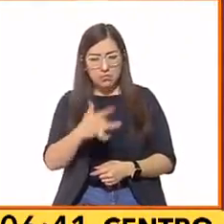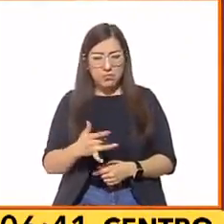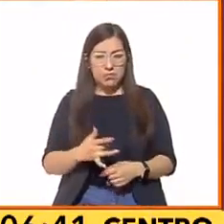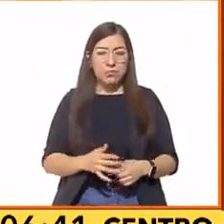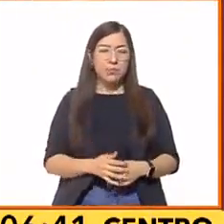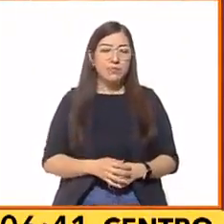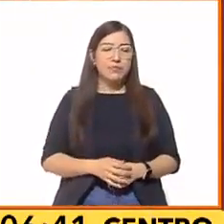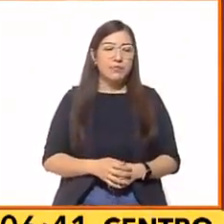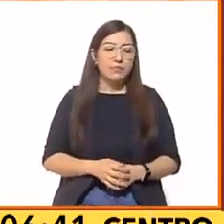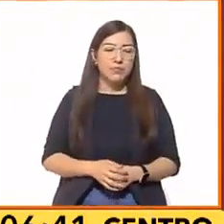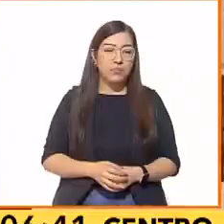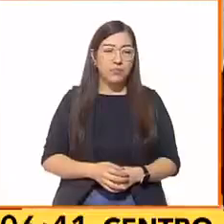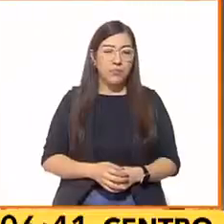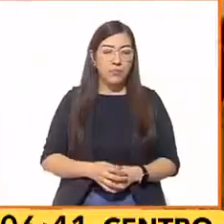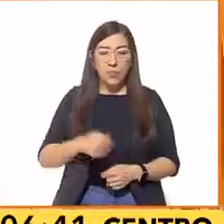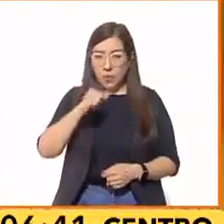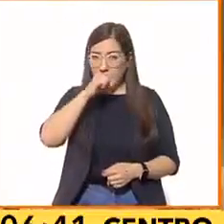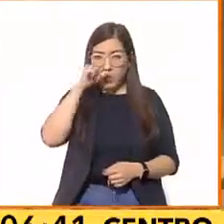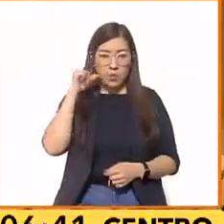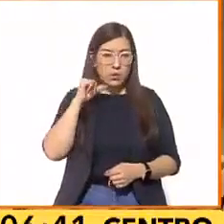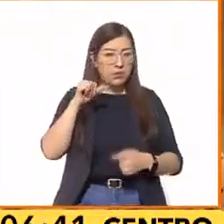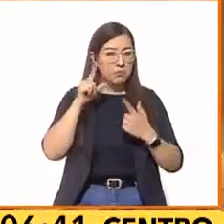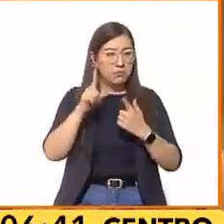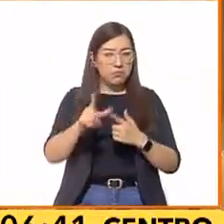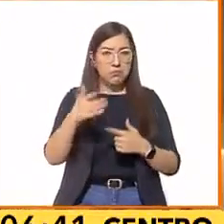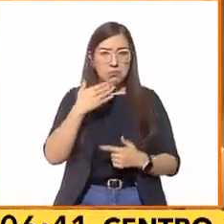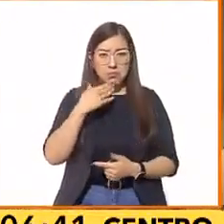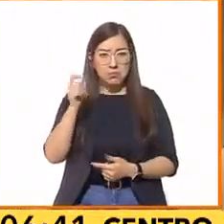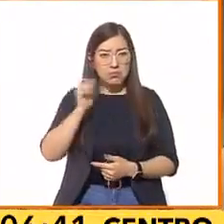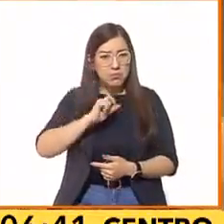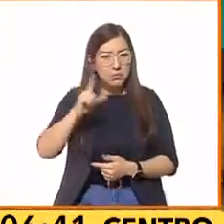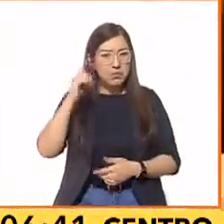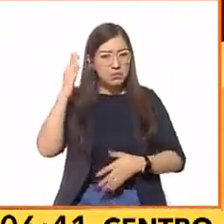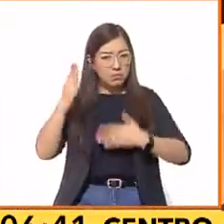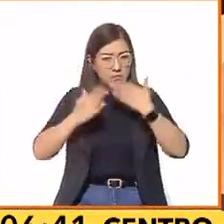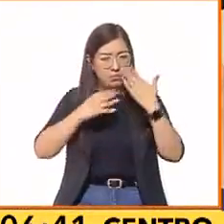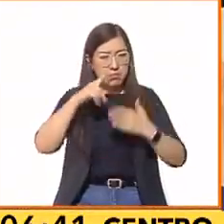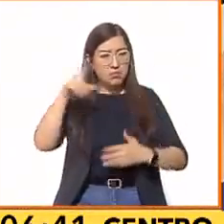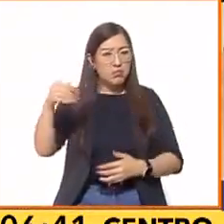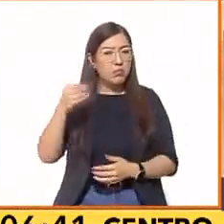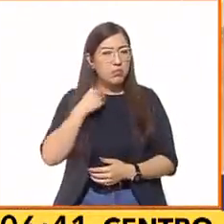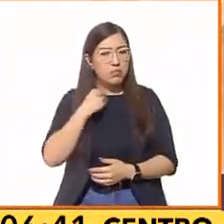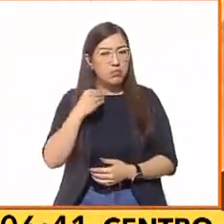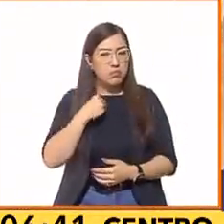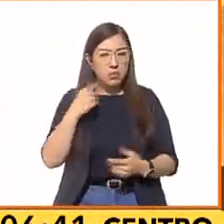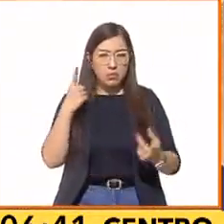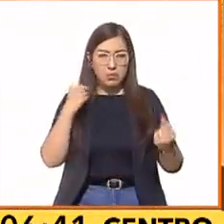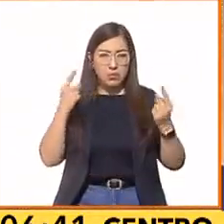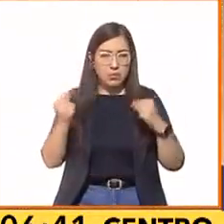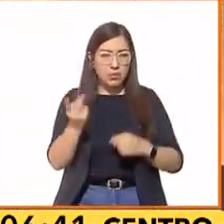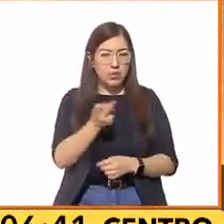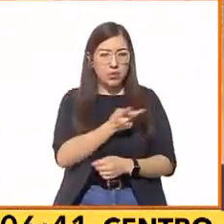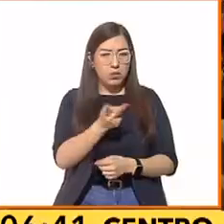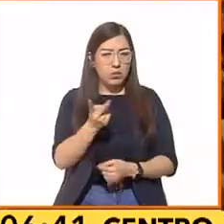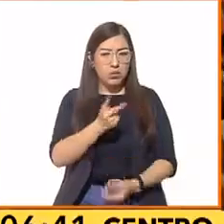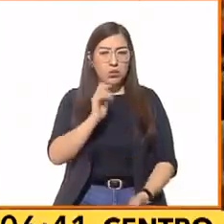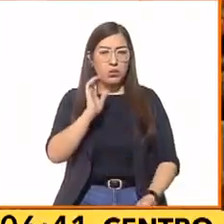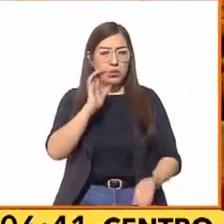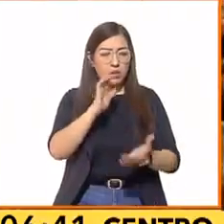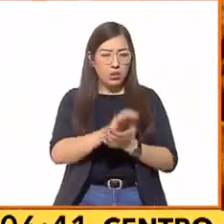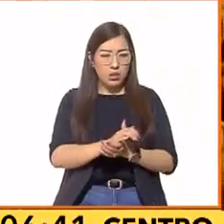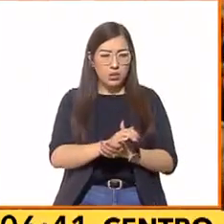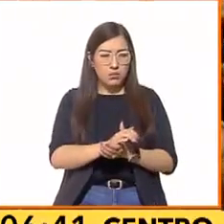pues una carrera brillante como profesionista, se recibe como abogado, se casan, y